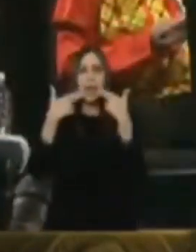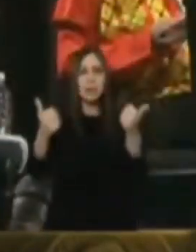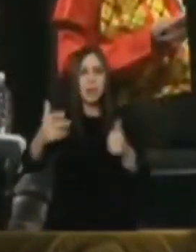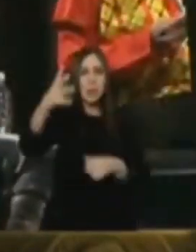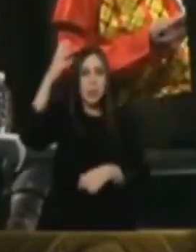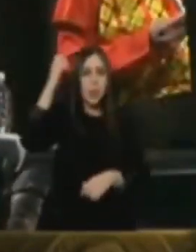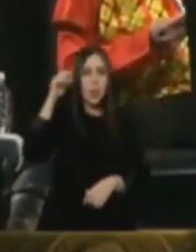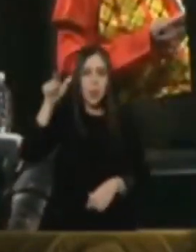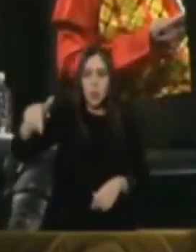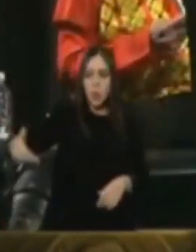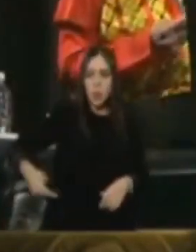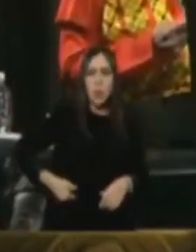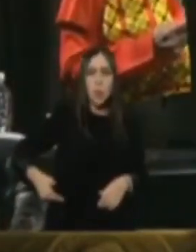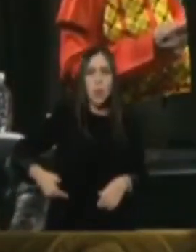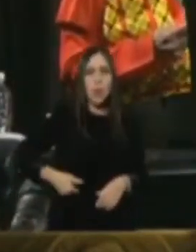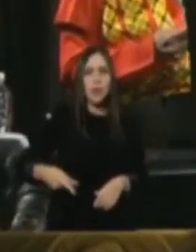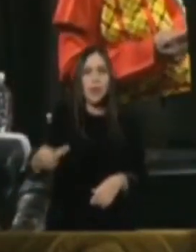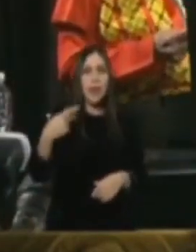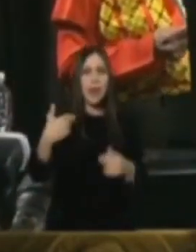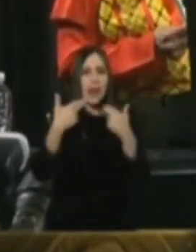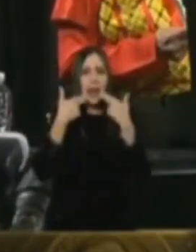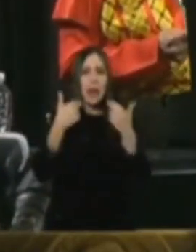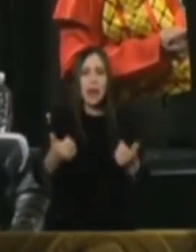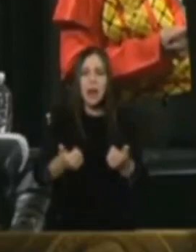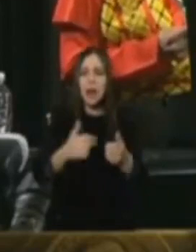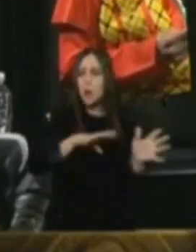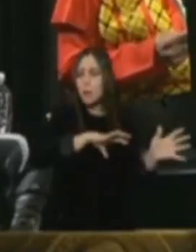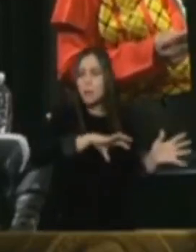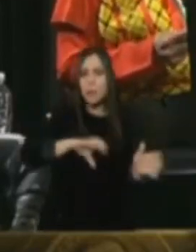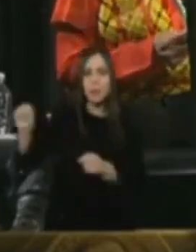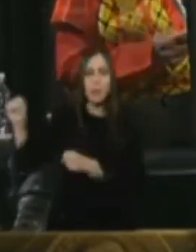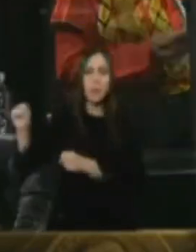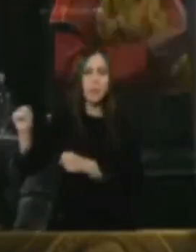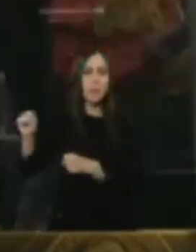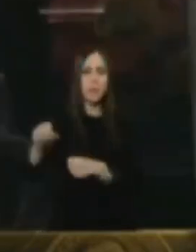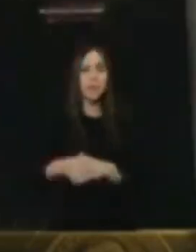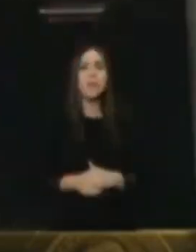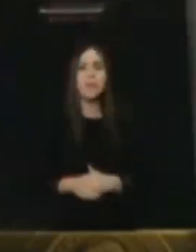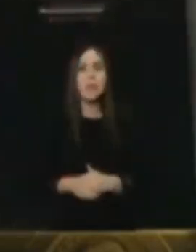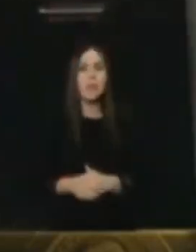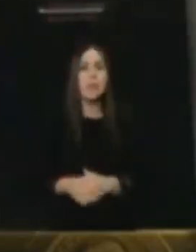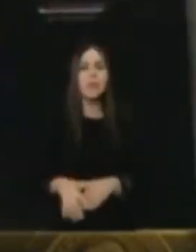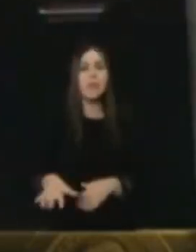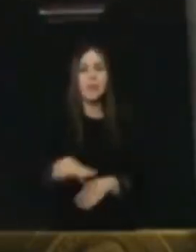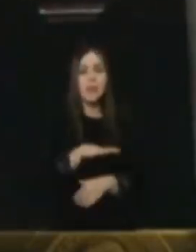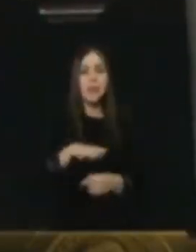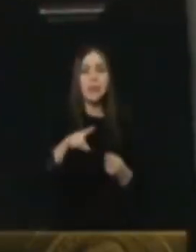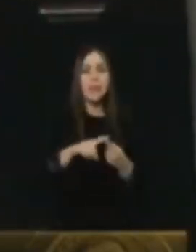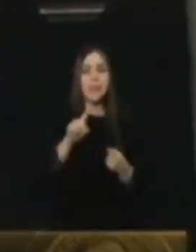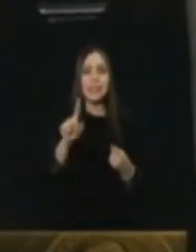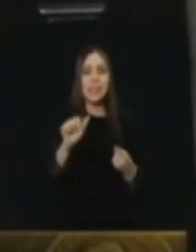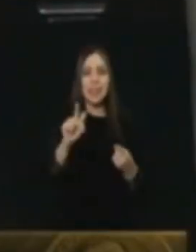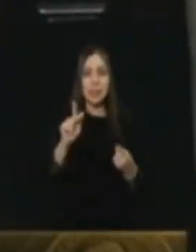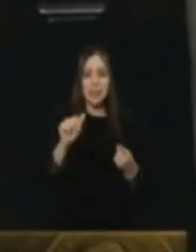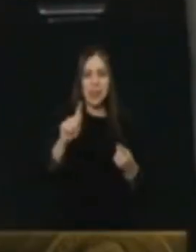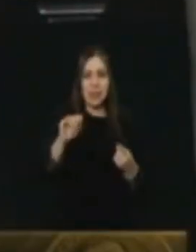la hacienda de La Llave. Los zapatistas, los